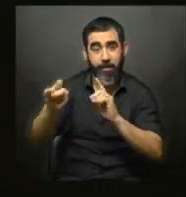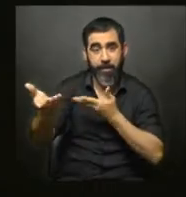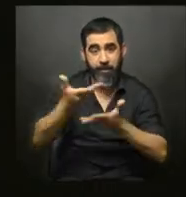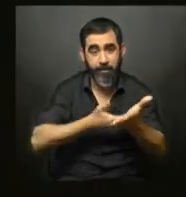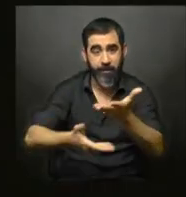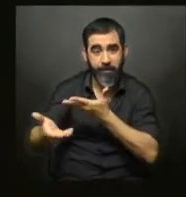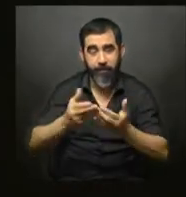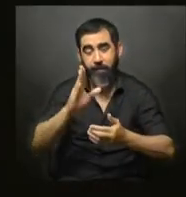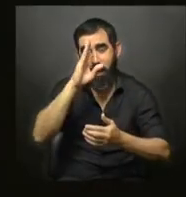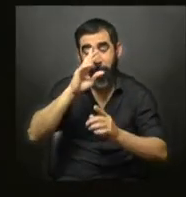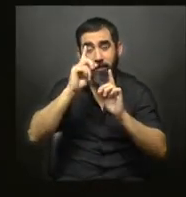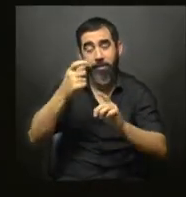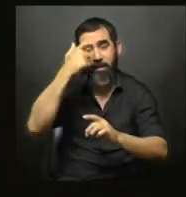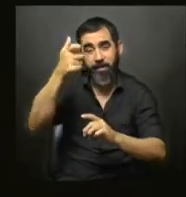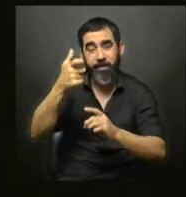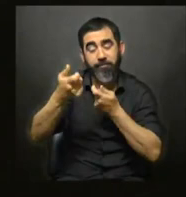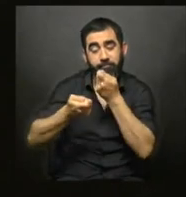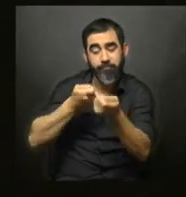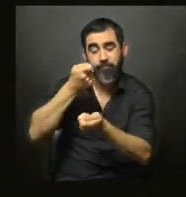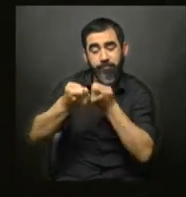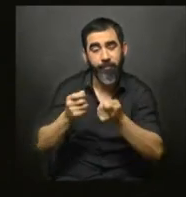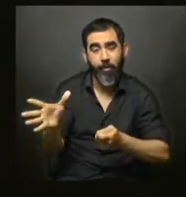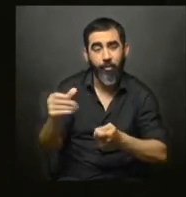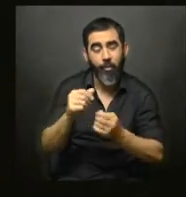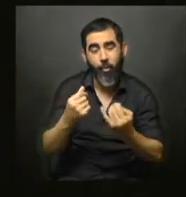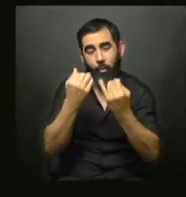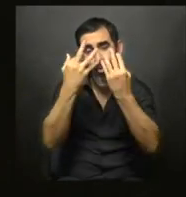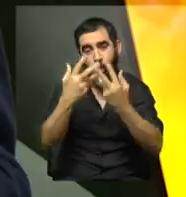que aprender un poco de ciencia. En realidad la construcción fue como entre todos.